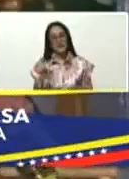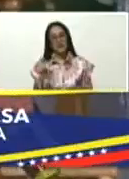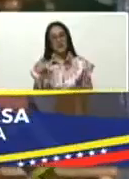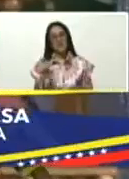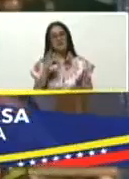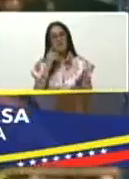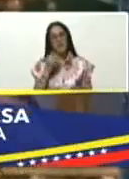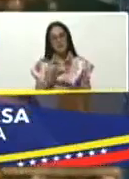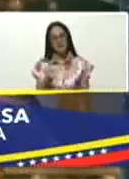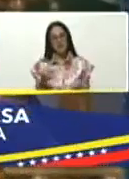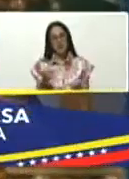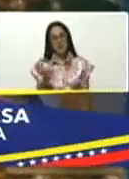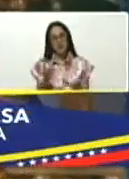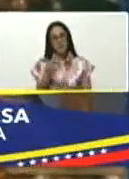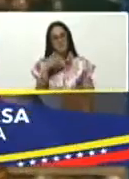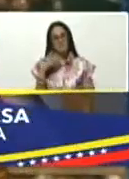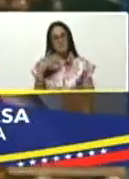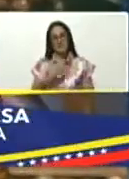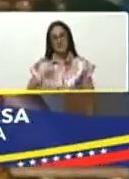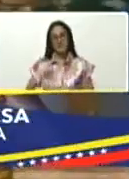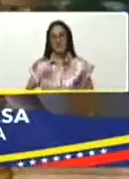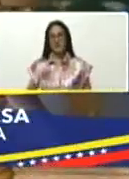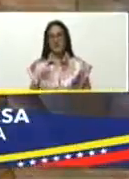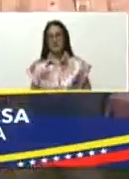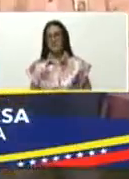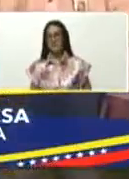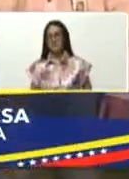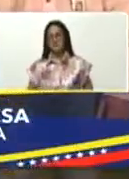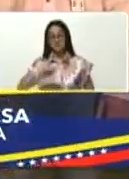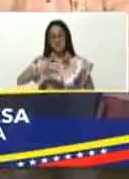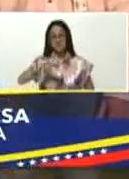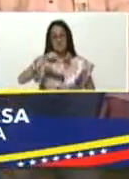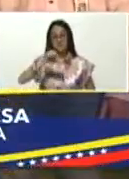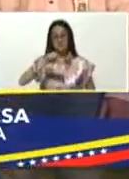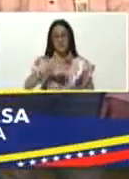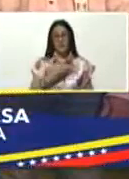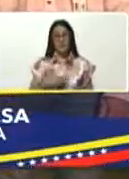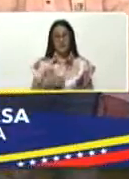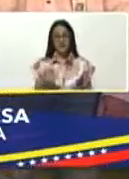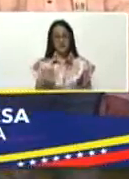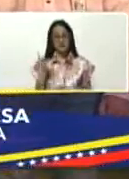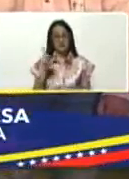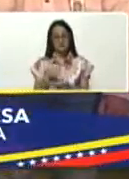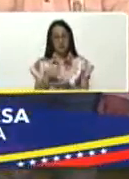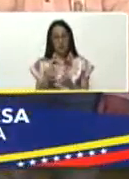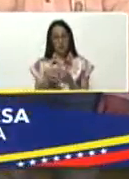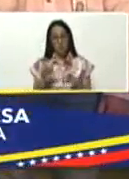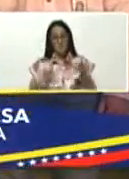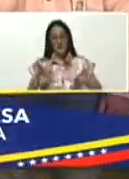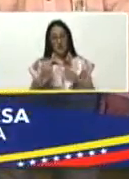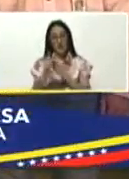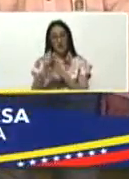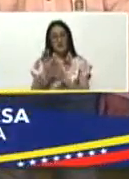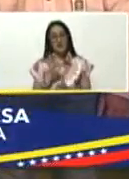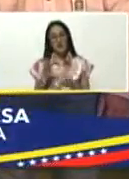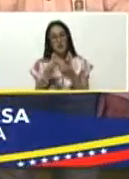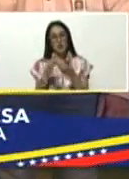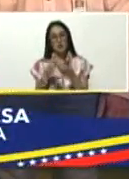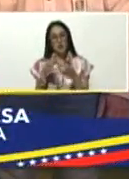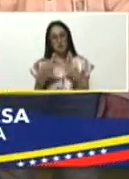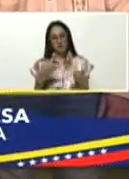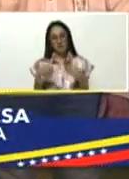esa experiencia con el presidente. Efectivamente, comandante, presidente, vinieron los compañeros dirigentes del sindicato de